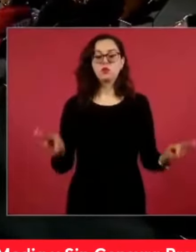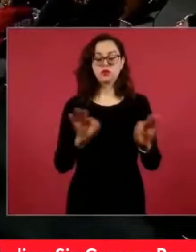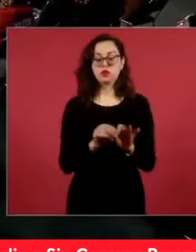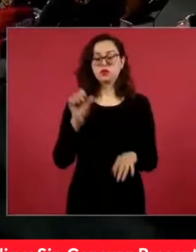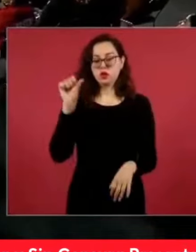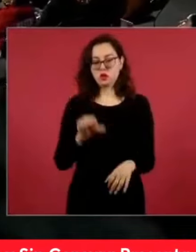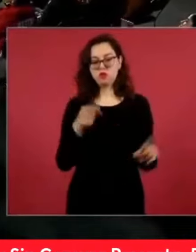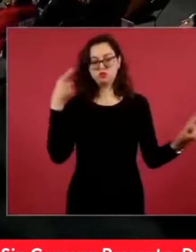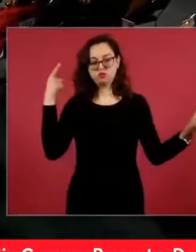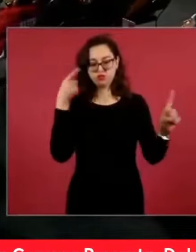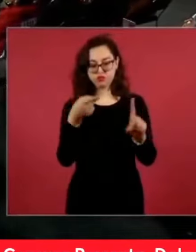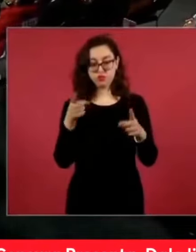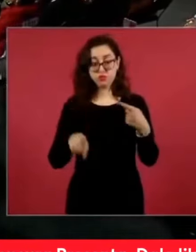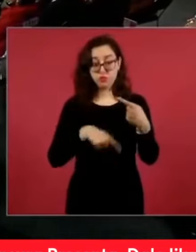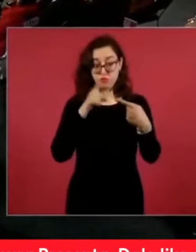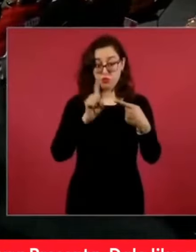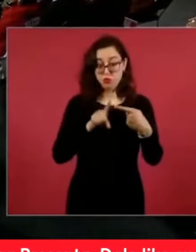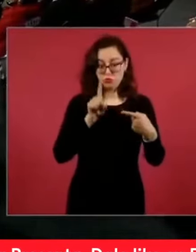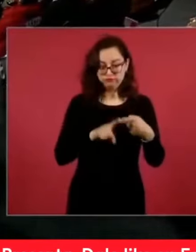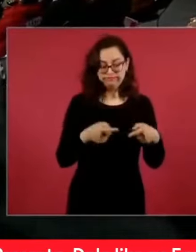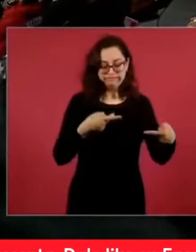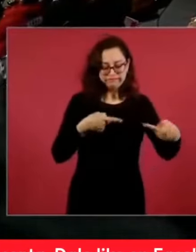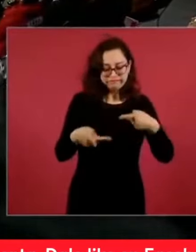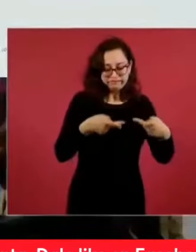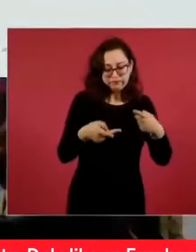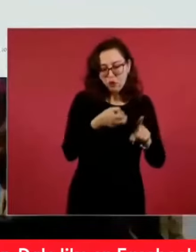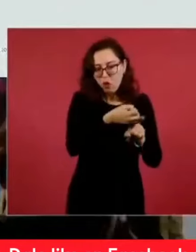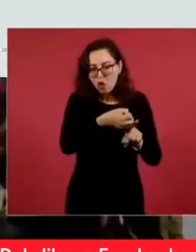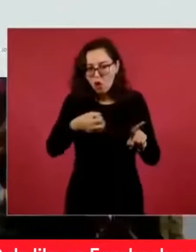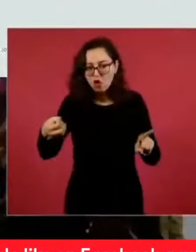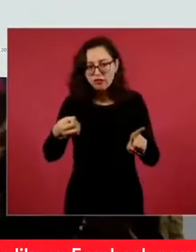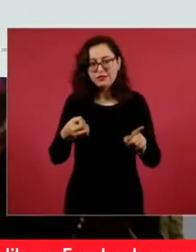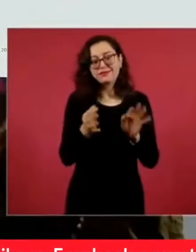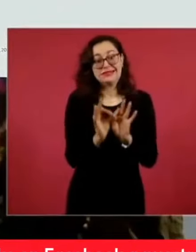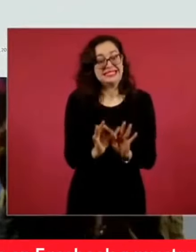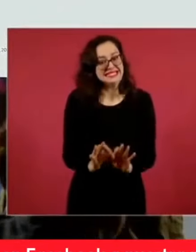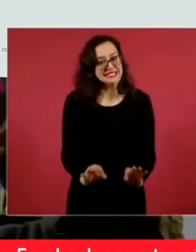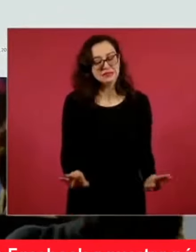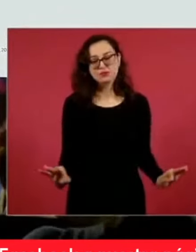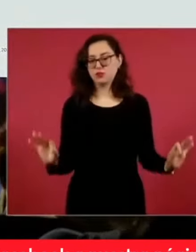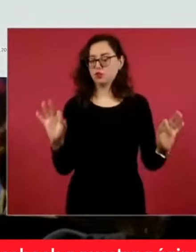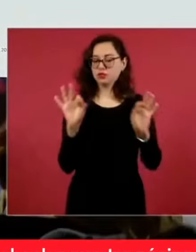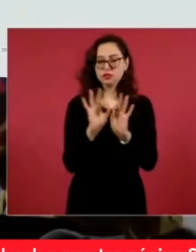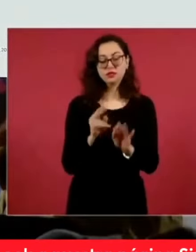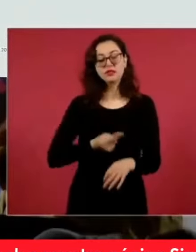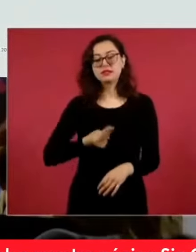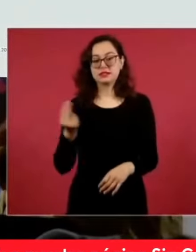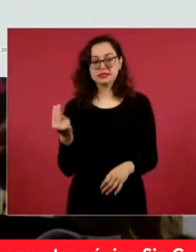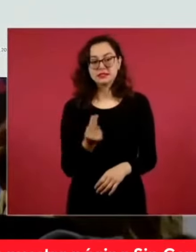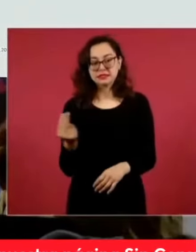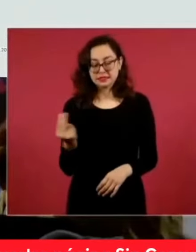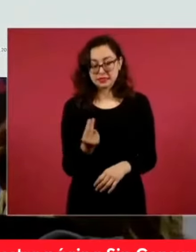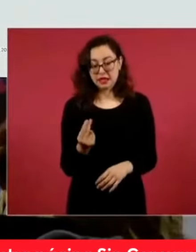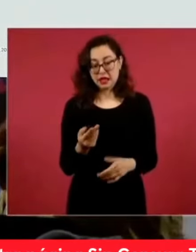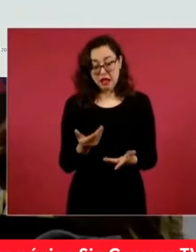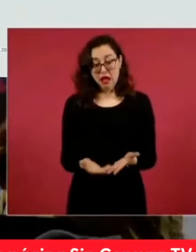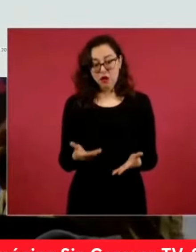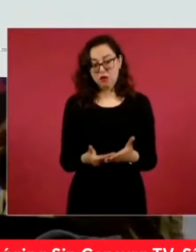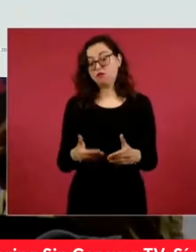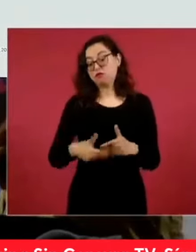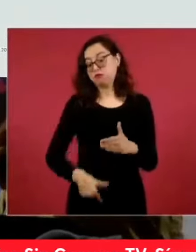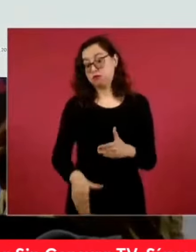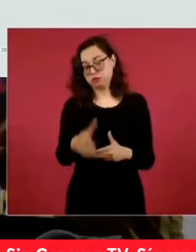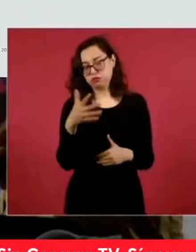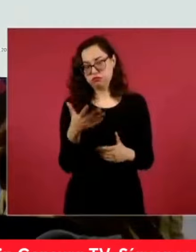concentrar el primero es el tema de la planeación la planeación urbana y por qué la importancia de esa planeación urbana el día de hoy y en los proyectos prioritarios del